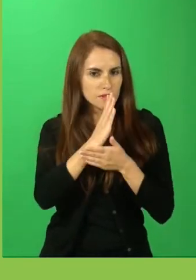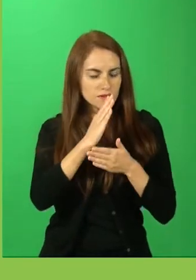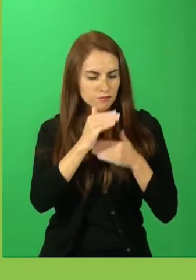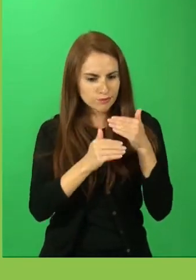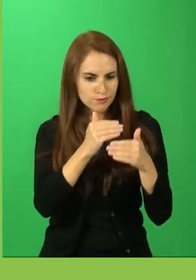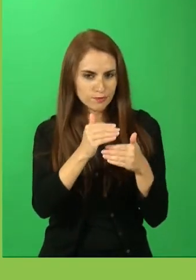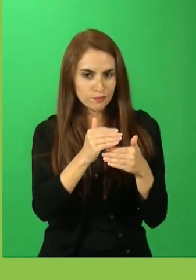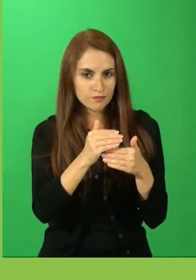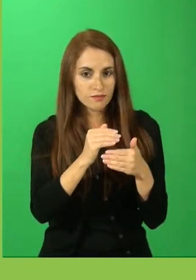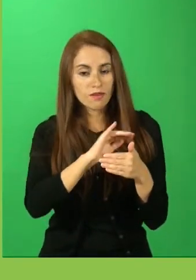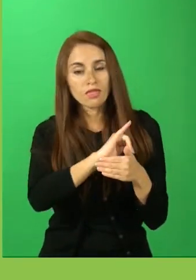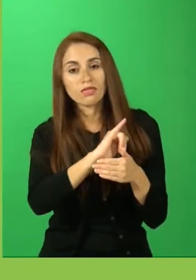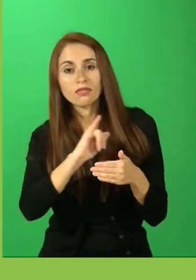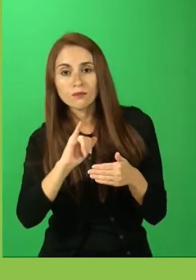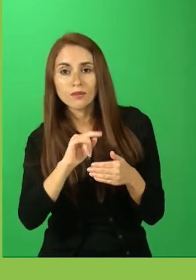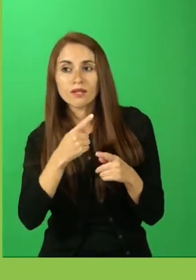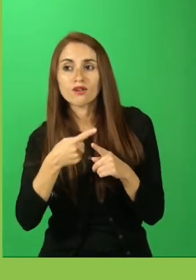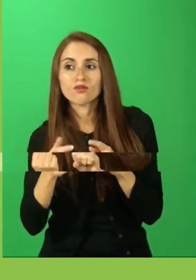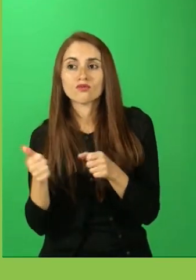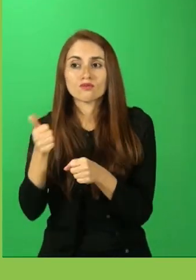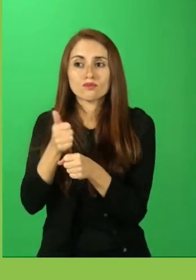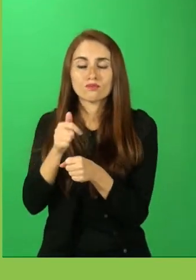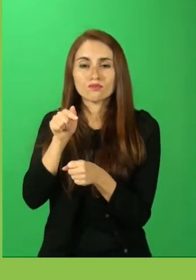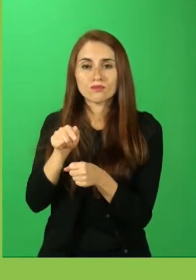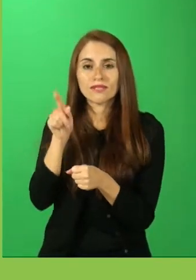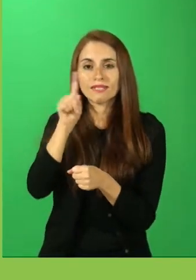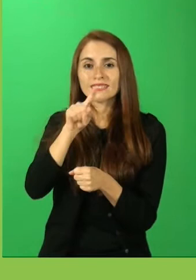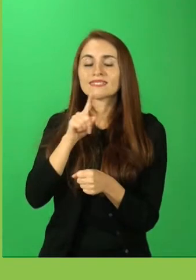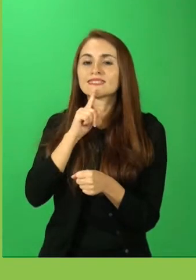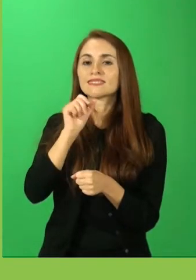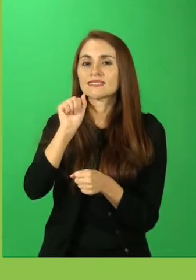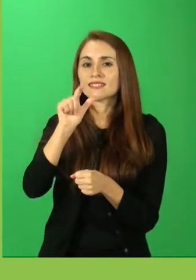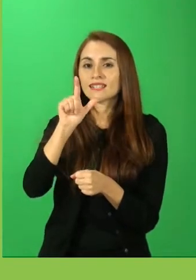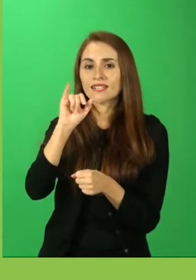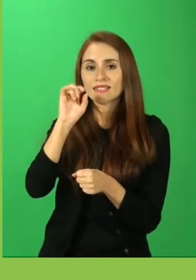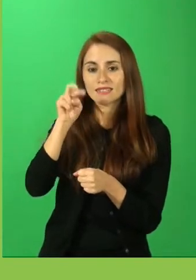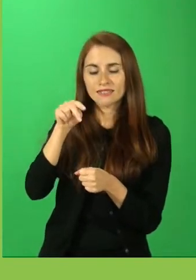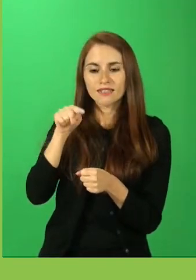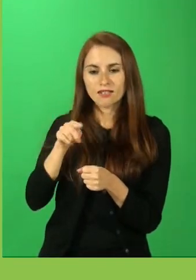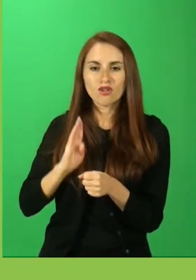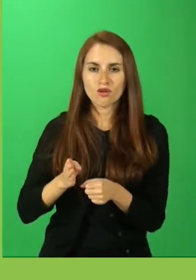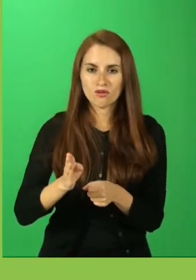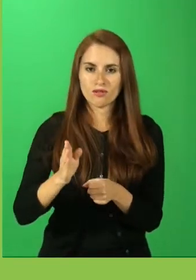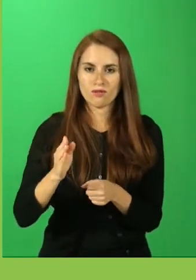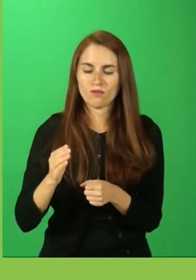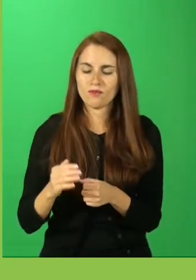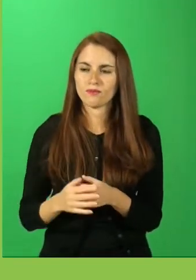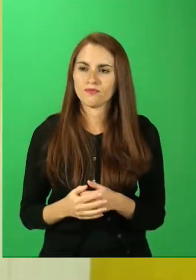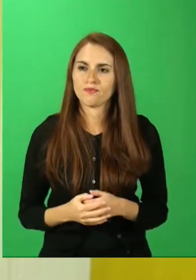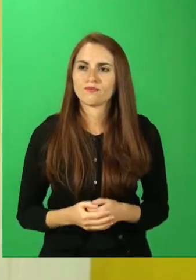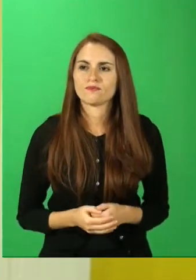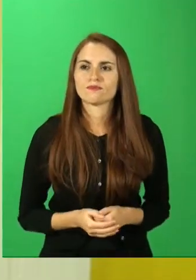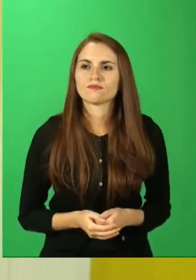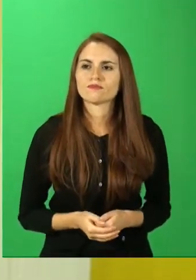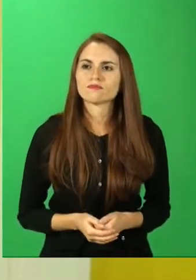Joseph Stalin, que va a ser el máximo dirigente y que se va a destacar durante la Segunda Guerra Mundial